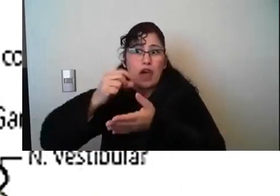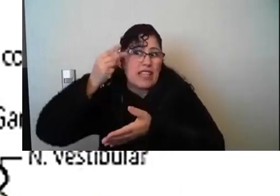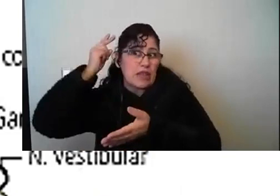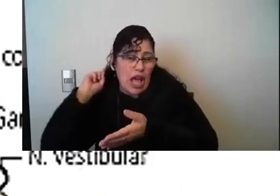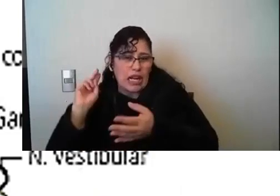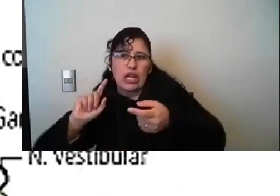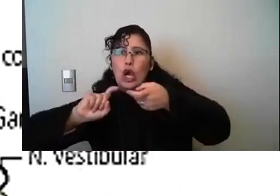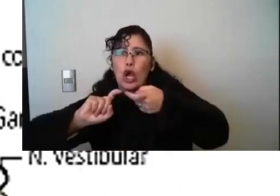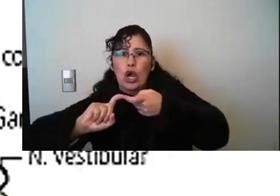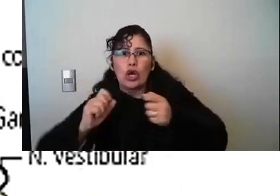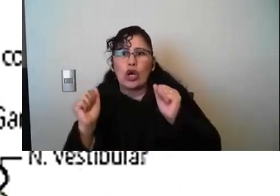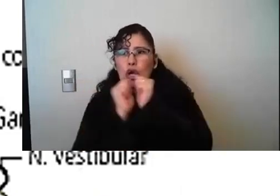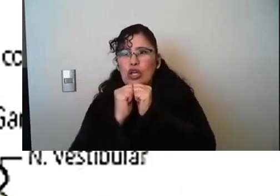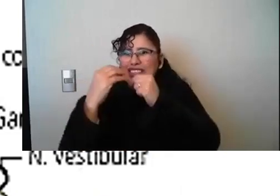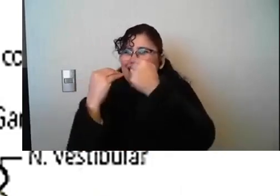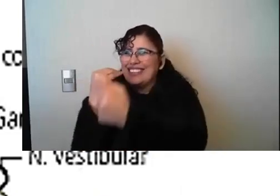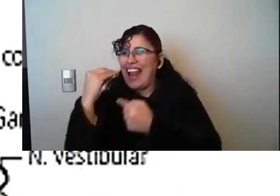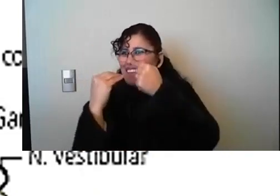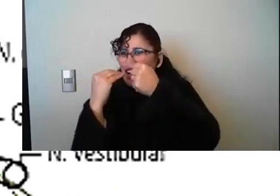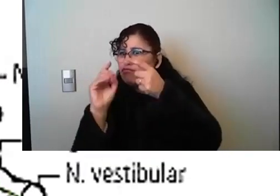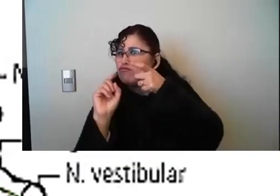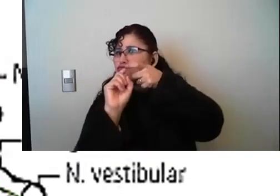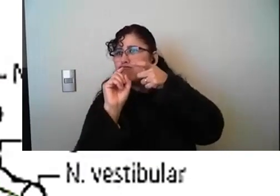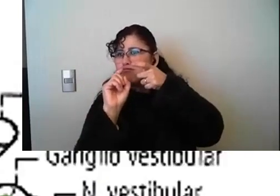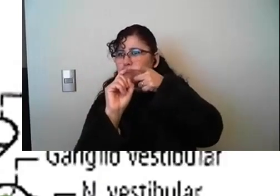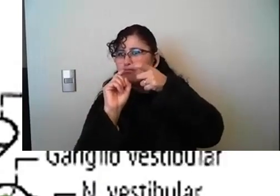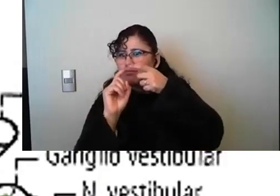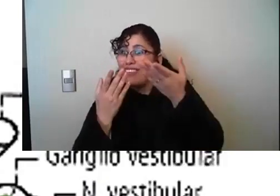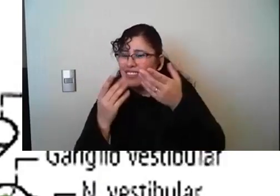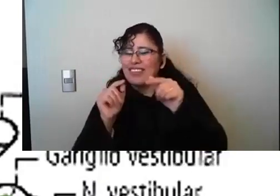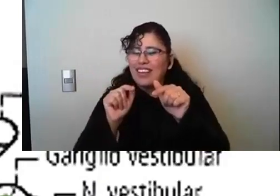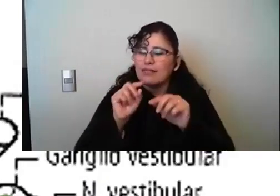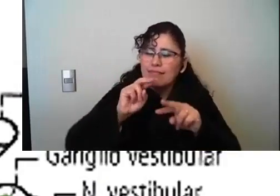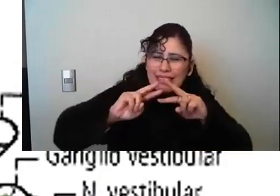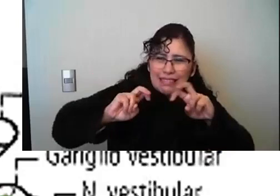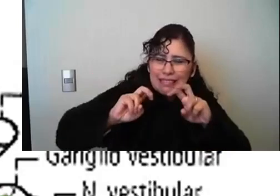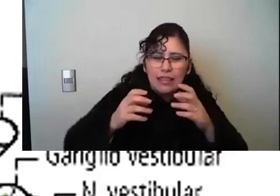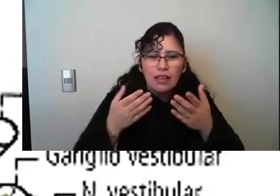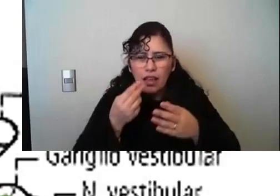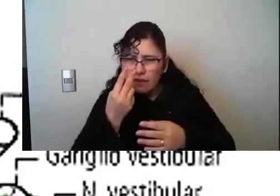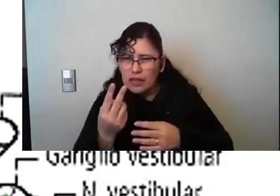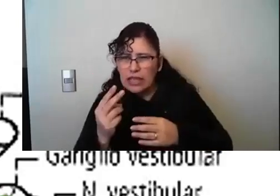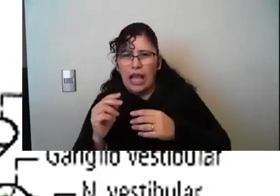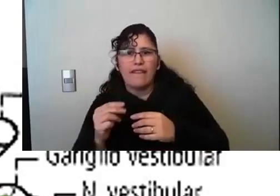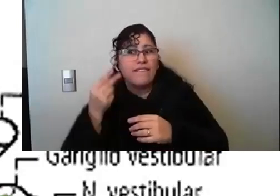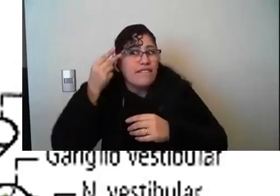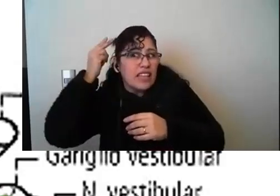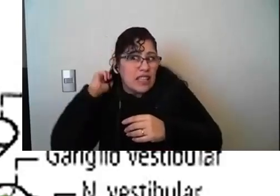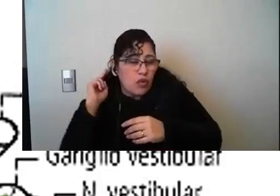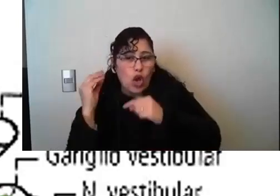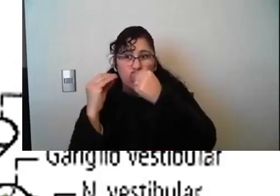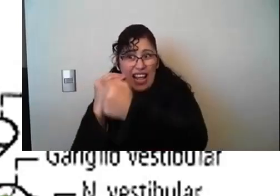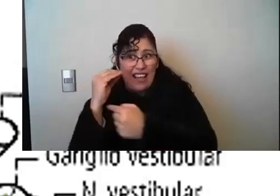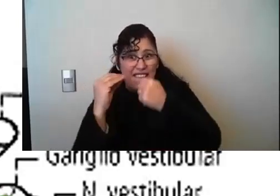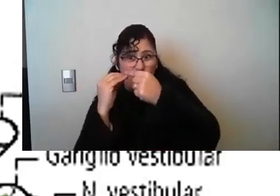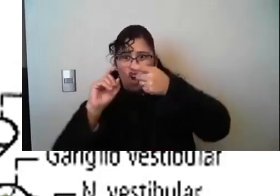nuestro cerebelo. Como estamos analizando el vestíbulo cerebelo, la conexión es